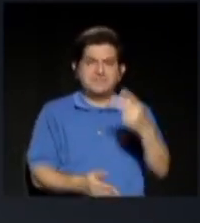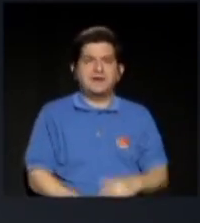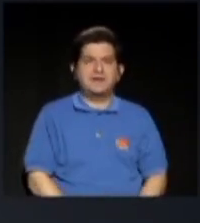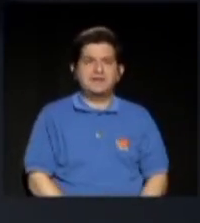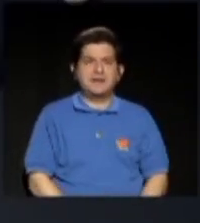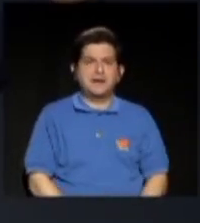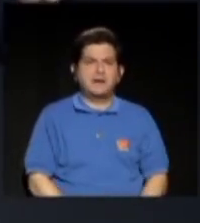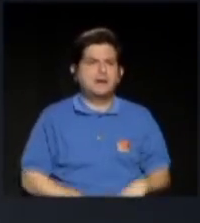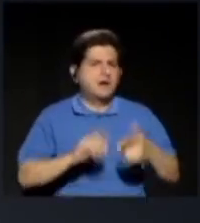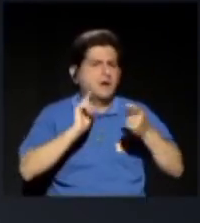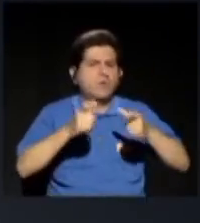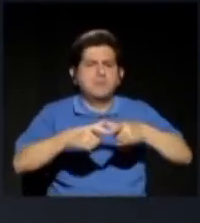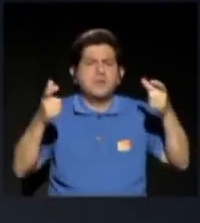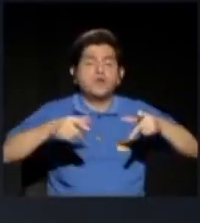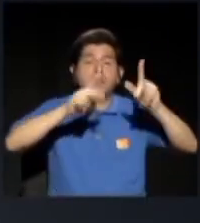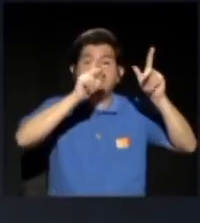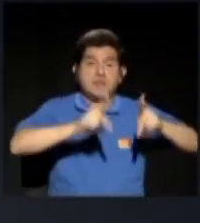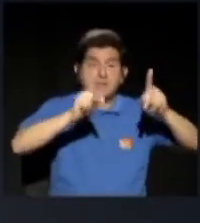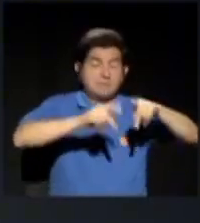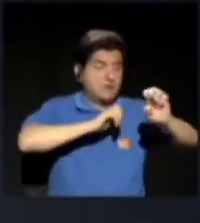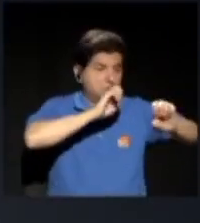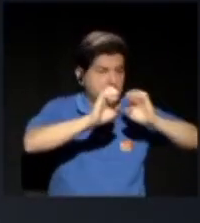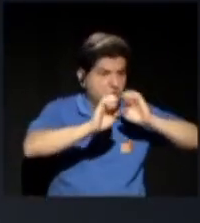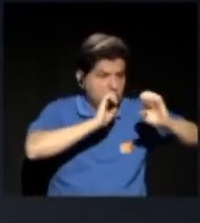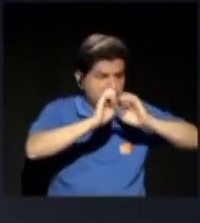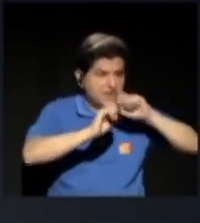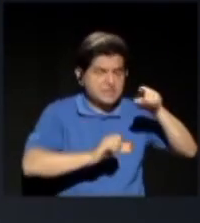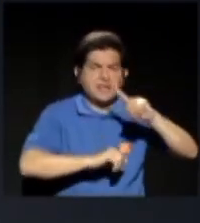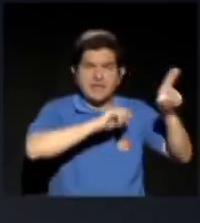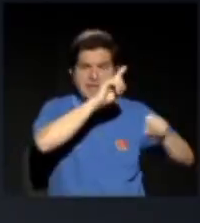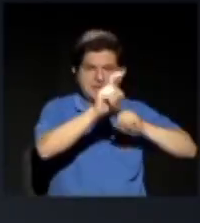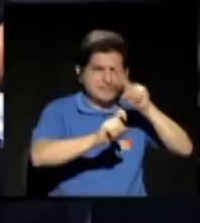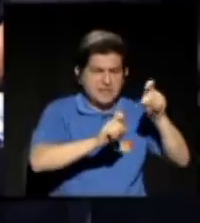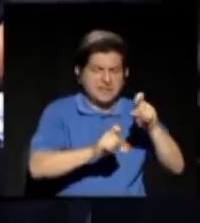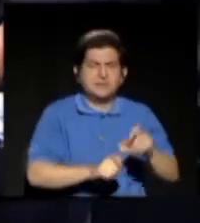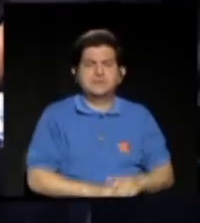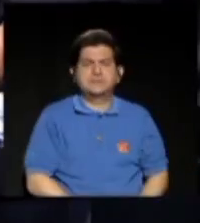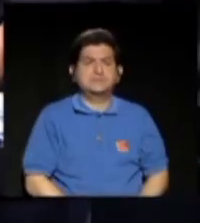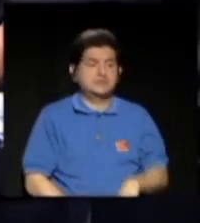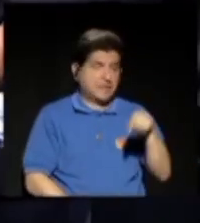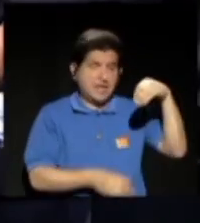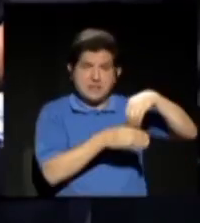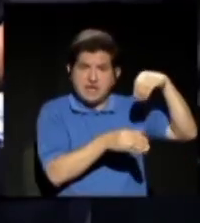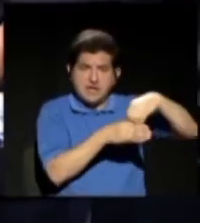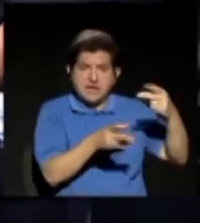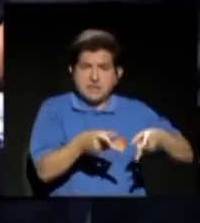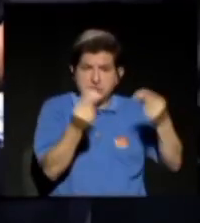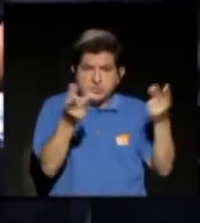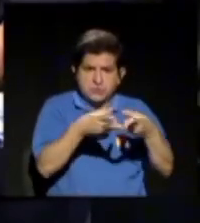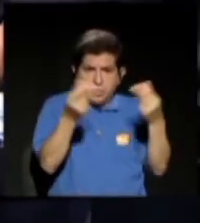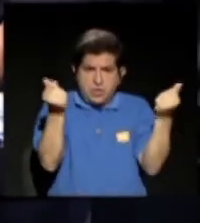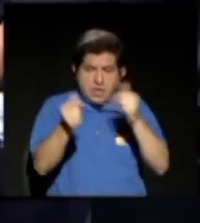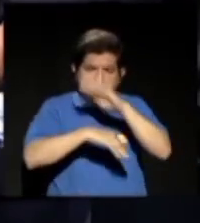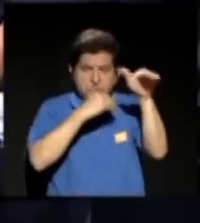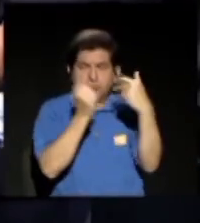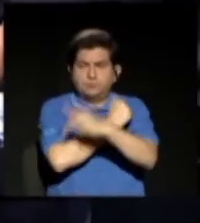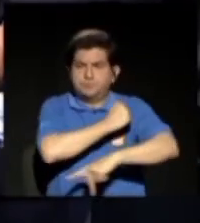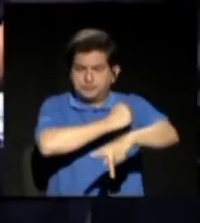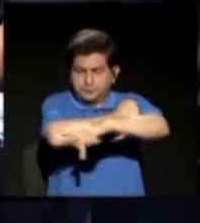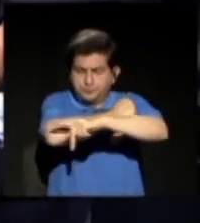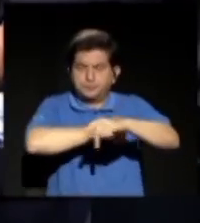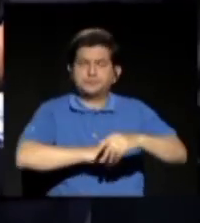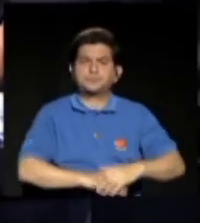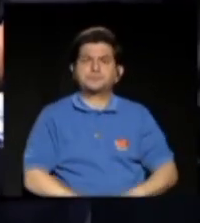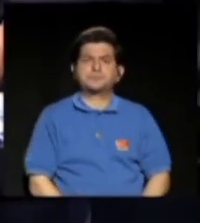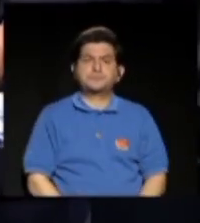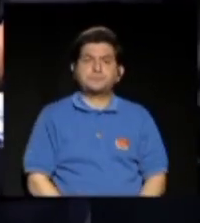que la mayoría de la gente que fue entrevistada en la encuesta de ingreso-gasto a través de todo el país.